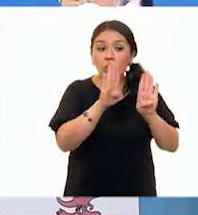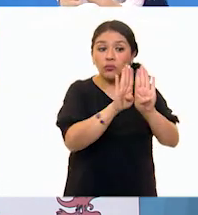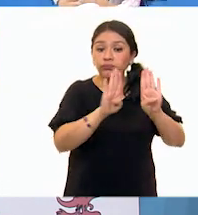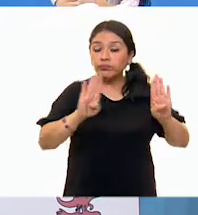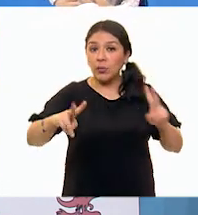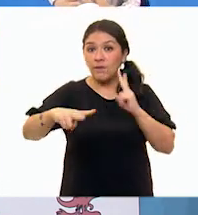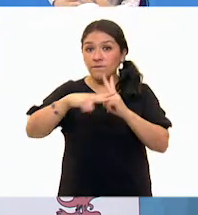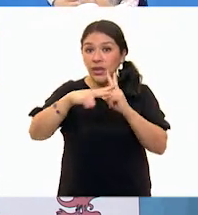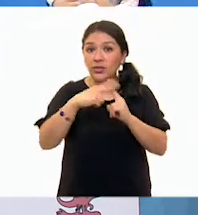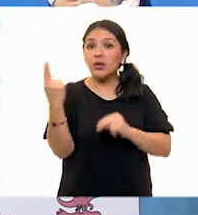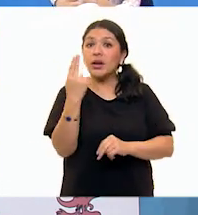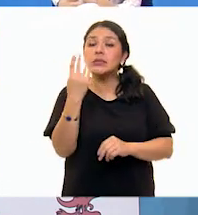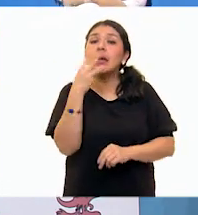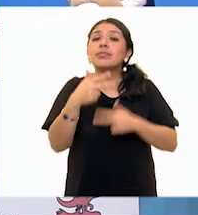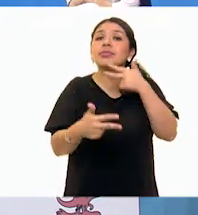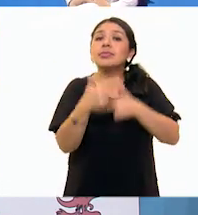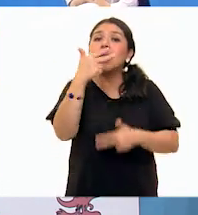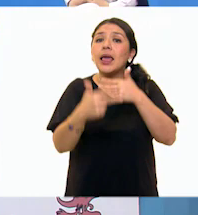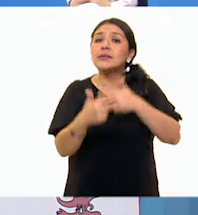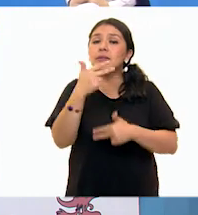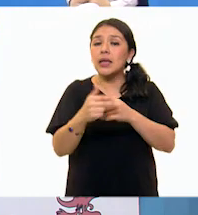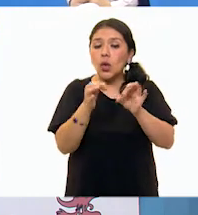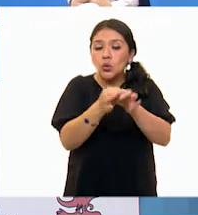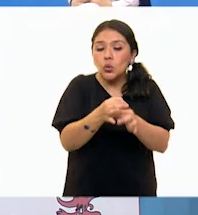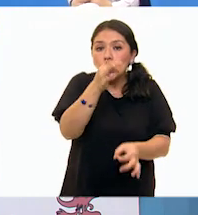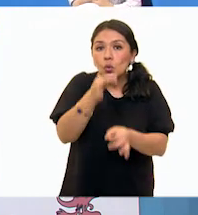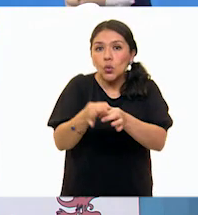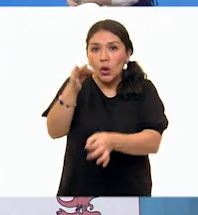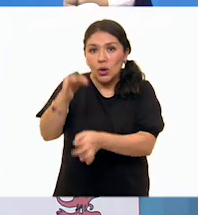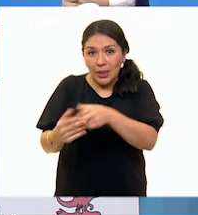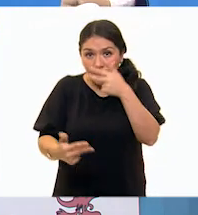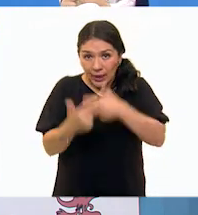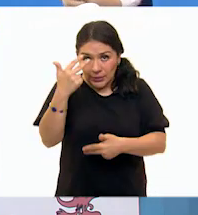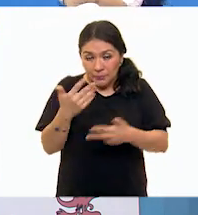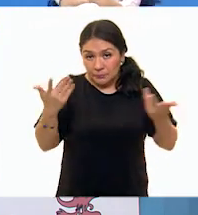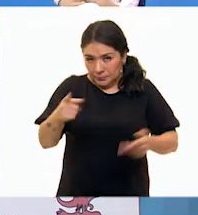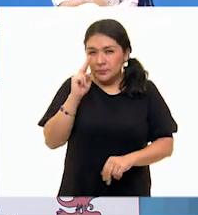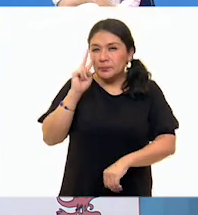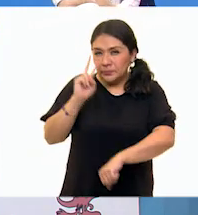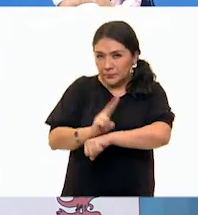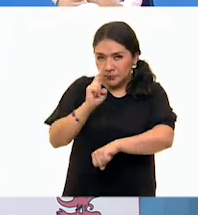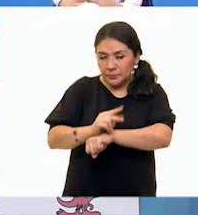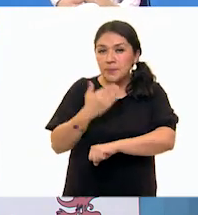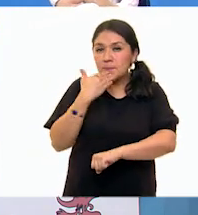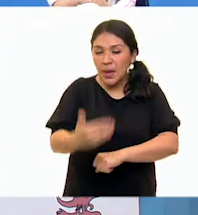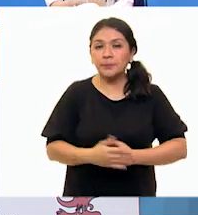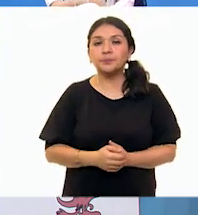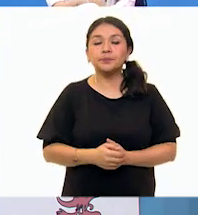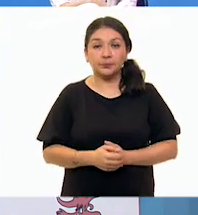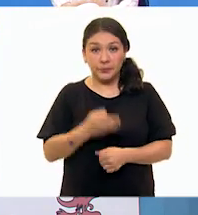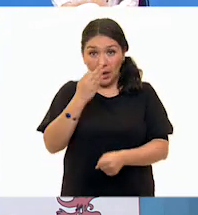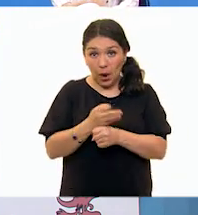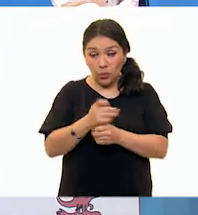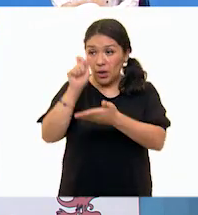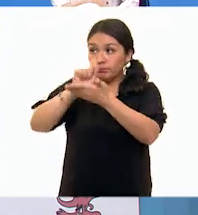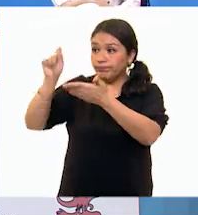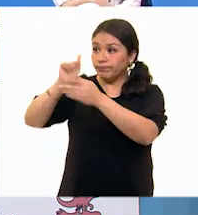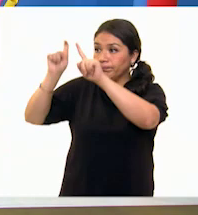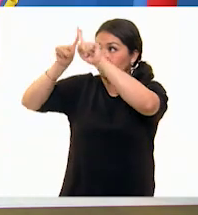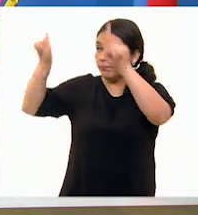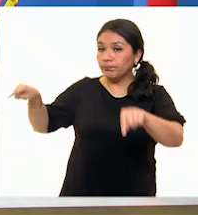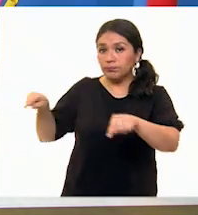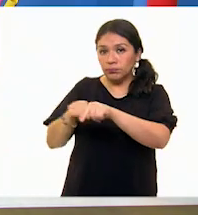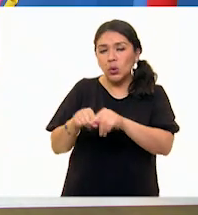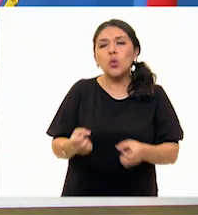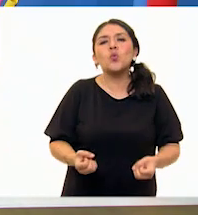requieren 13 tubos. Entonces tenemos, fíjate bien, vamos a anotar en el pizarrón para